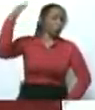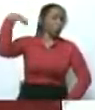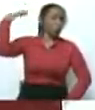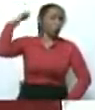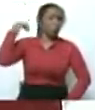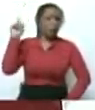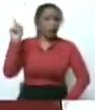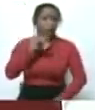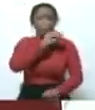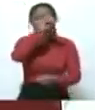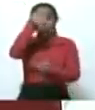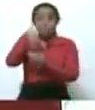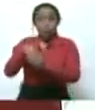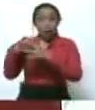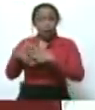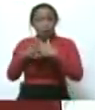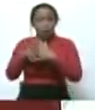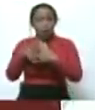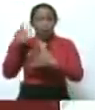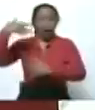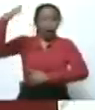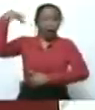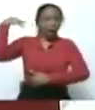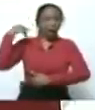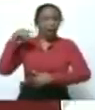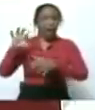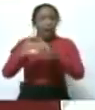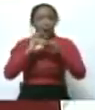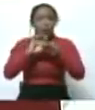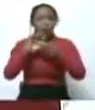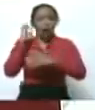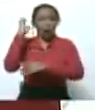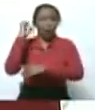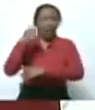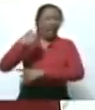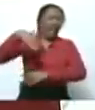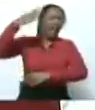Ucrania la invadió Estados Unidos y la Unión Europea hace tiempo.